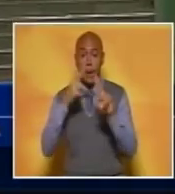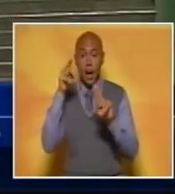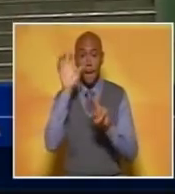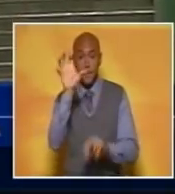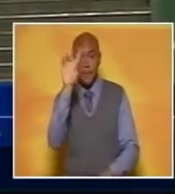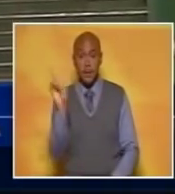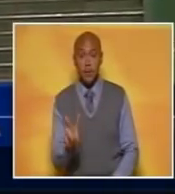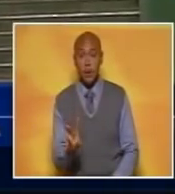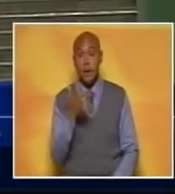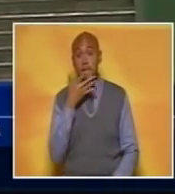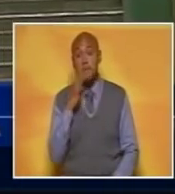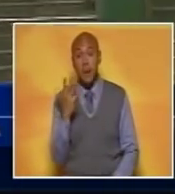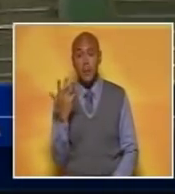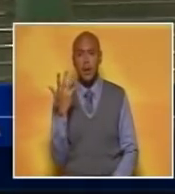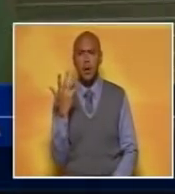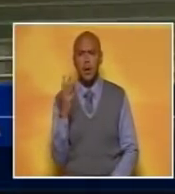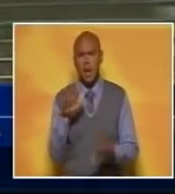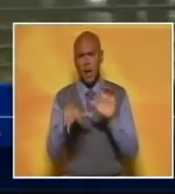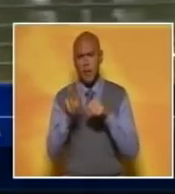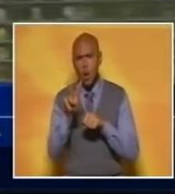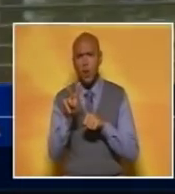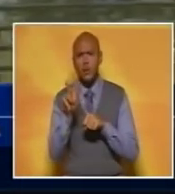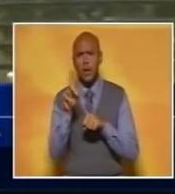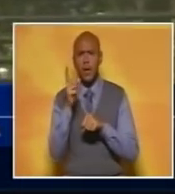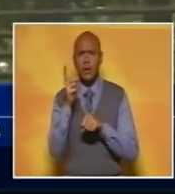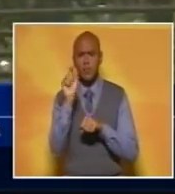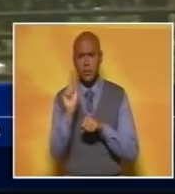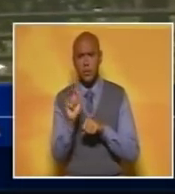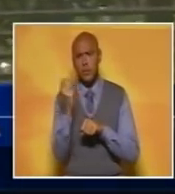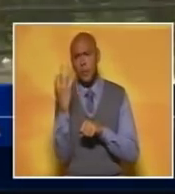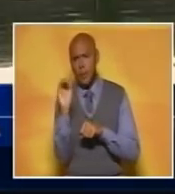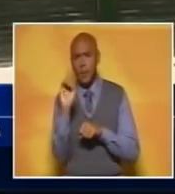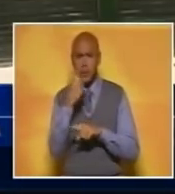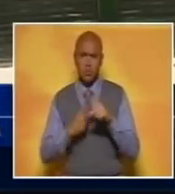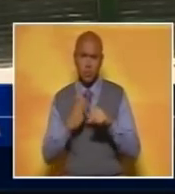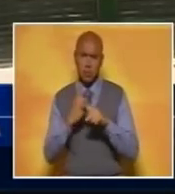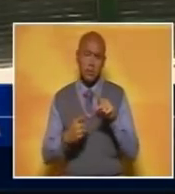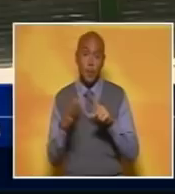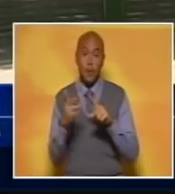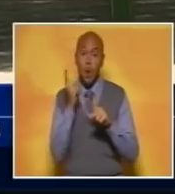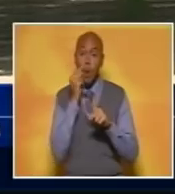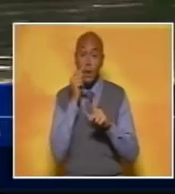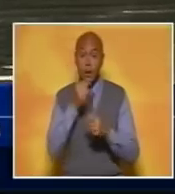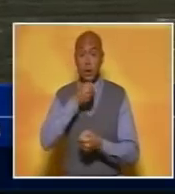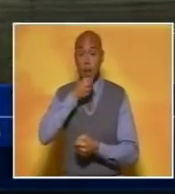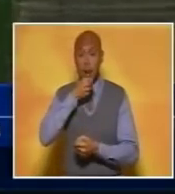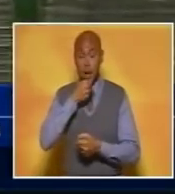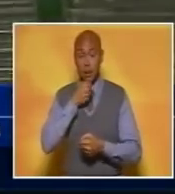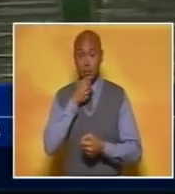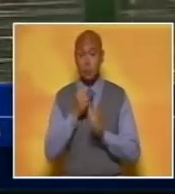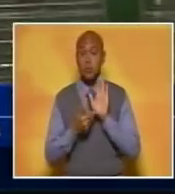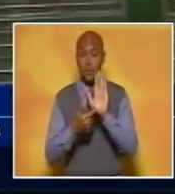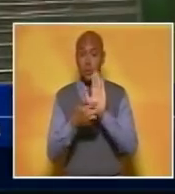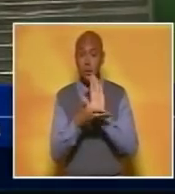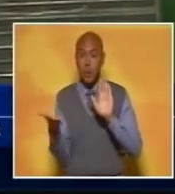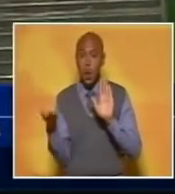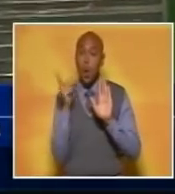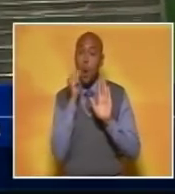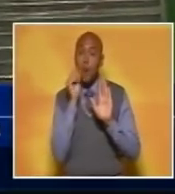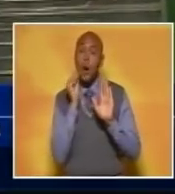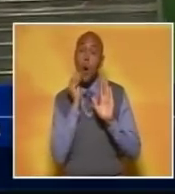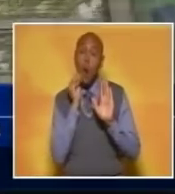pudo conocer que aproximadamente a las 12:30 del mediodía, cuando el cantante Neutro Shorty se dispuso a hacer su presentación, los jóvenes